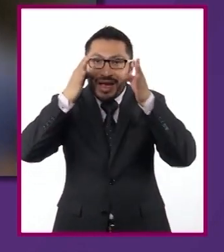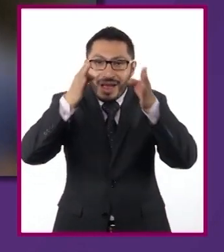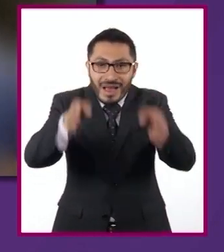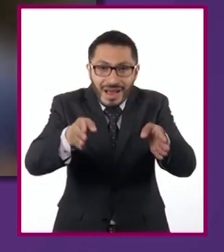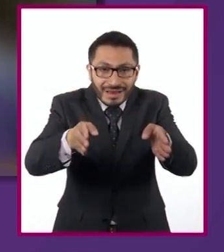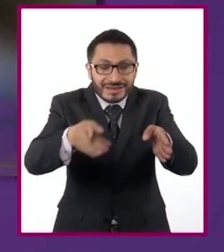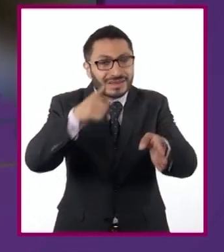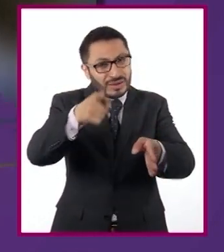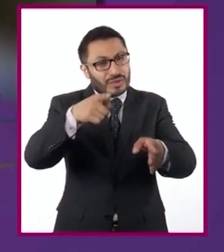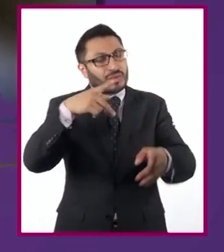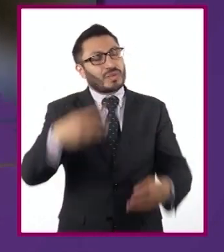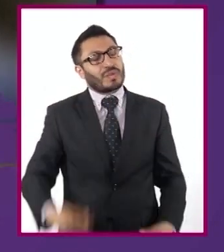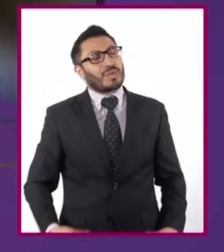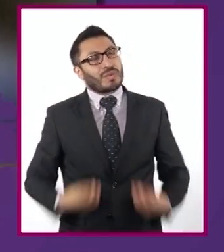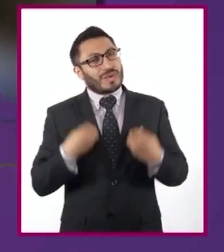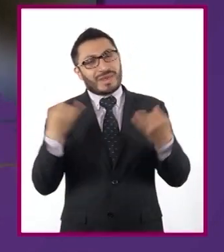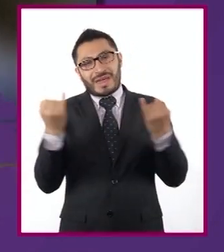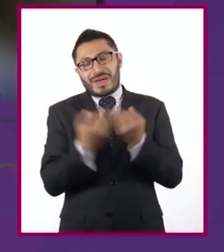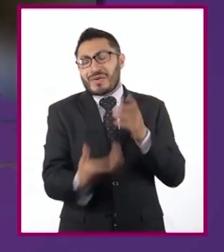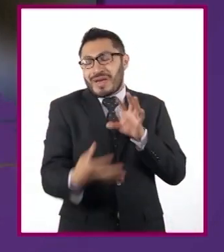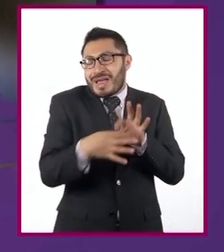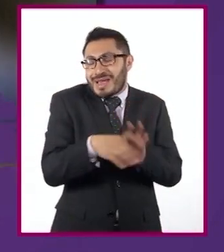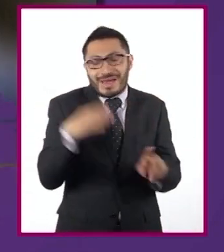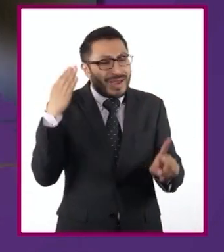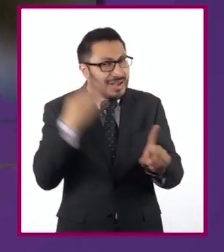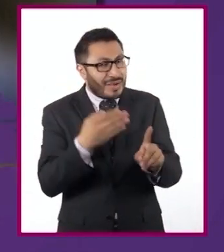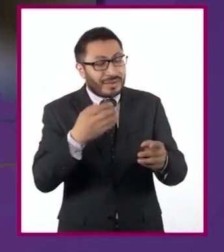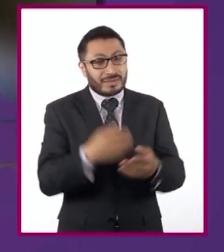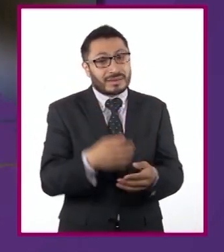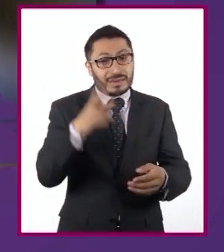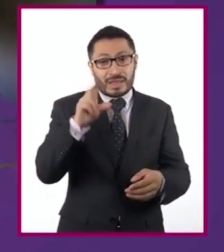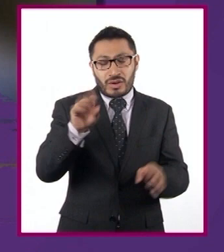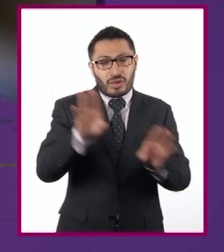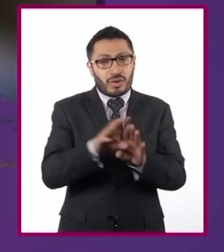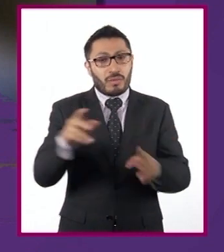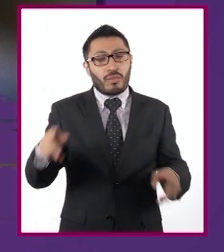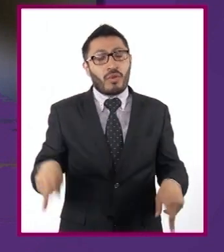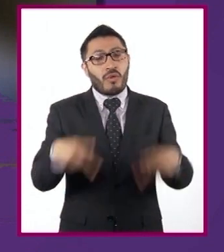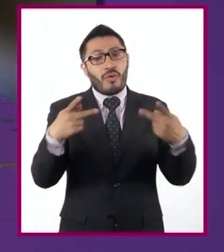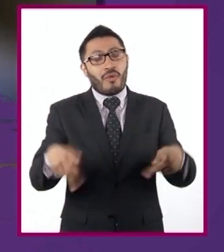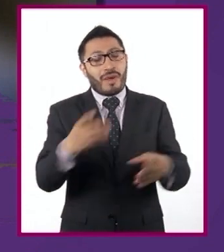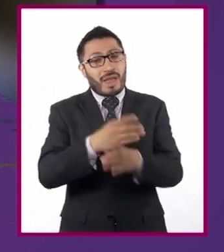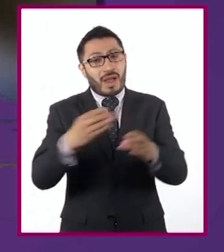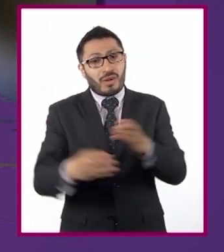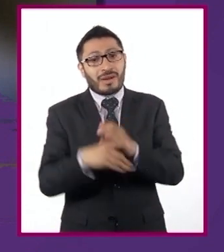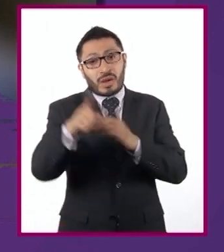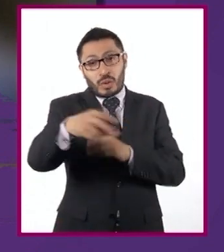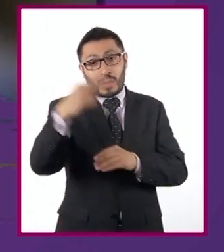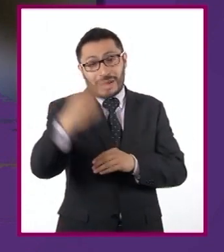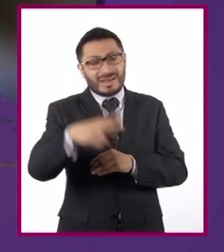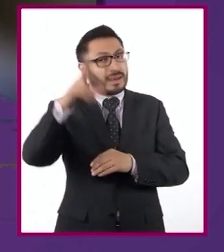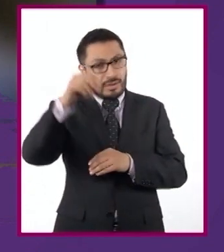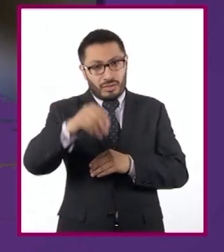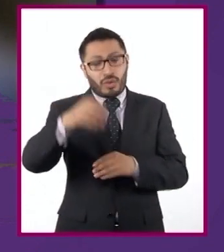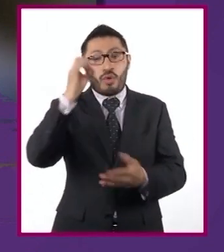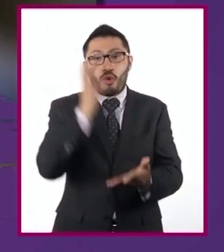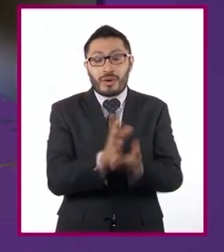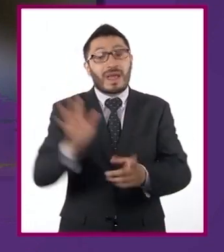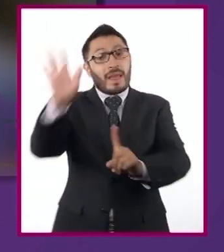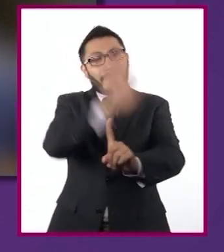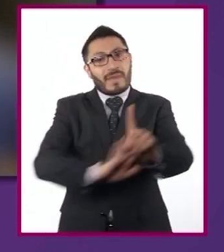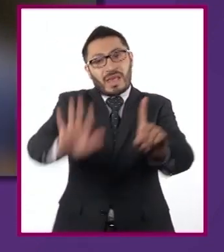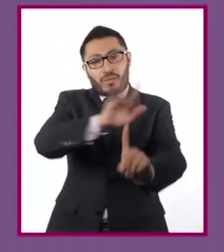vida. Esta no te ofrece un producto que necesitas, te vende la idea de que lo